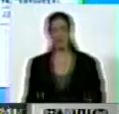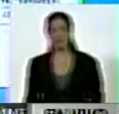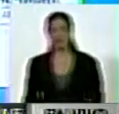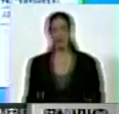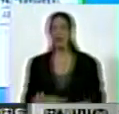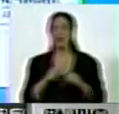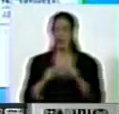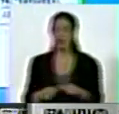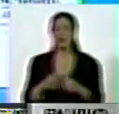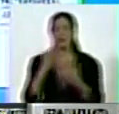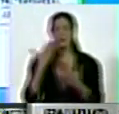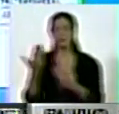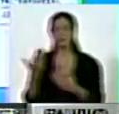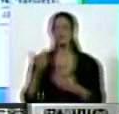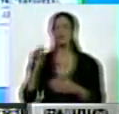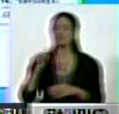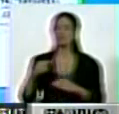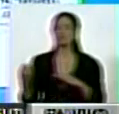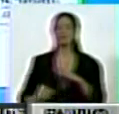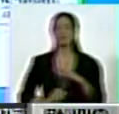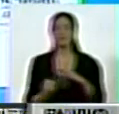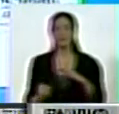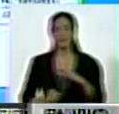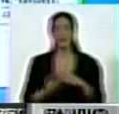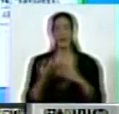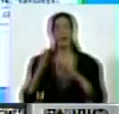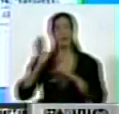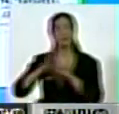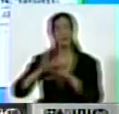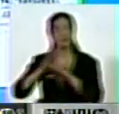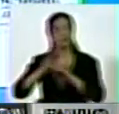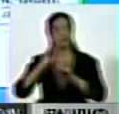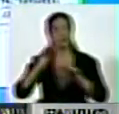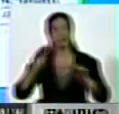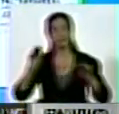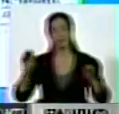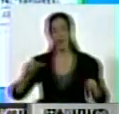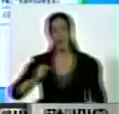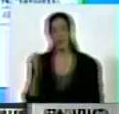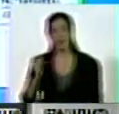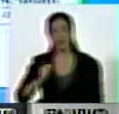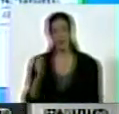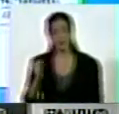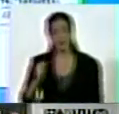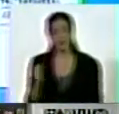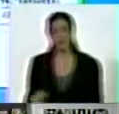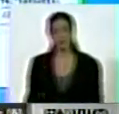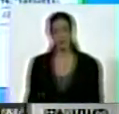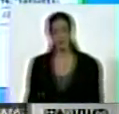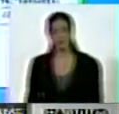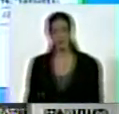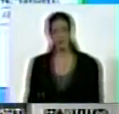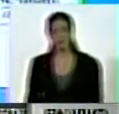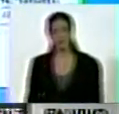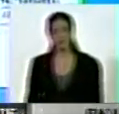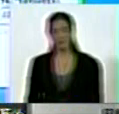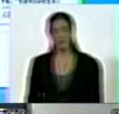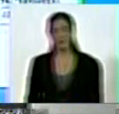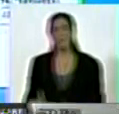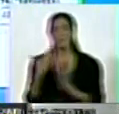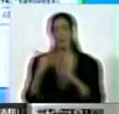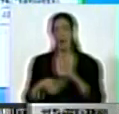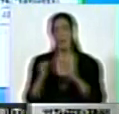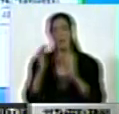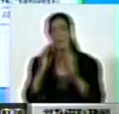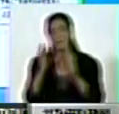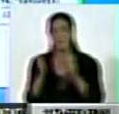Continúa la misiva. Esta institución ha alertado a las autoridades policiales. Enviamos en el anexo